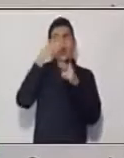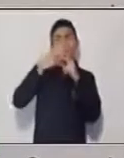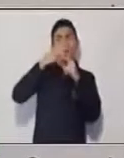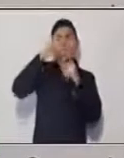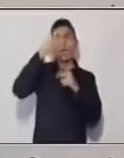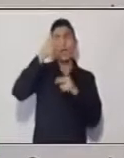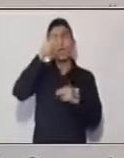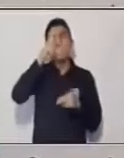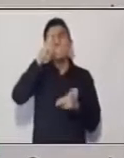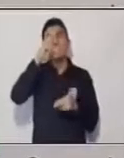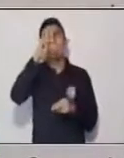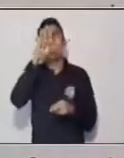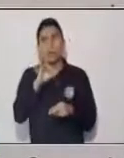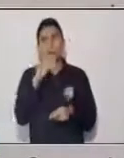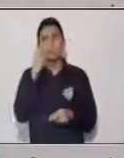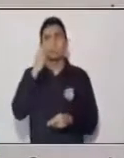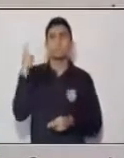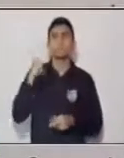¿verdad?